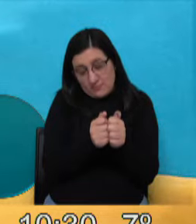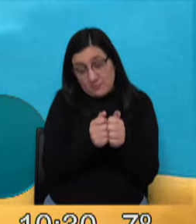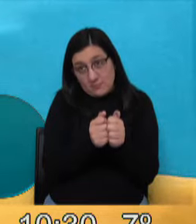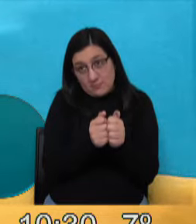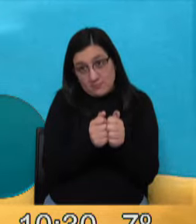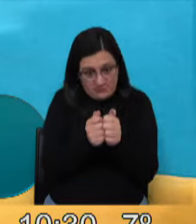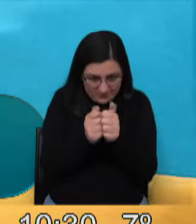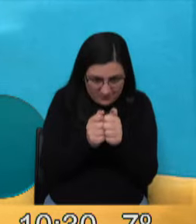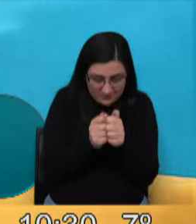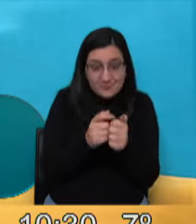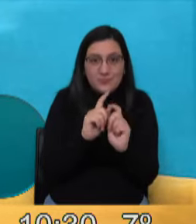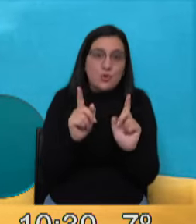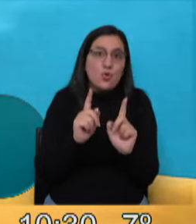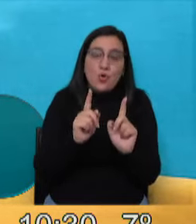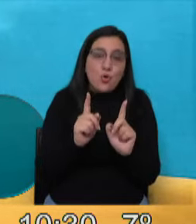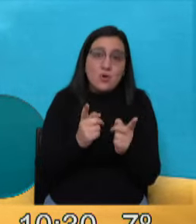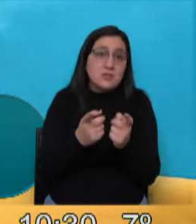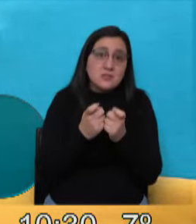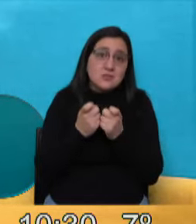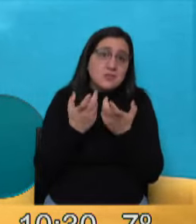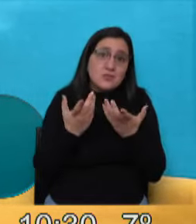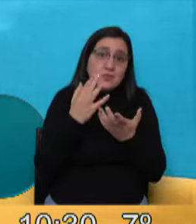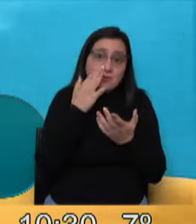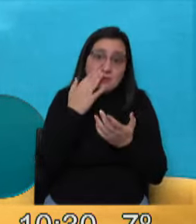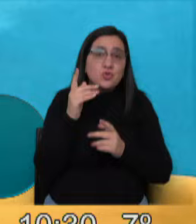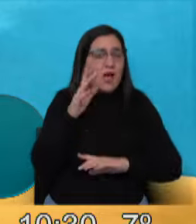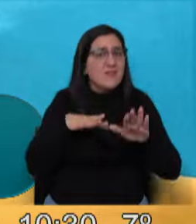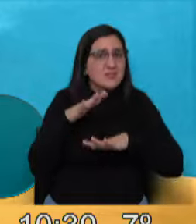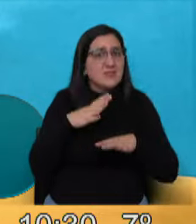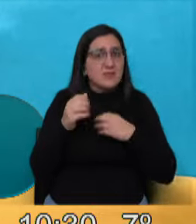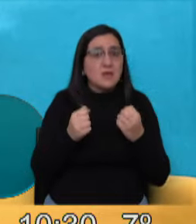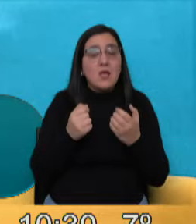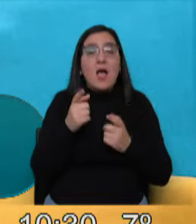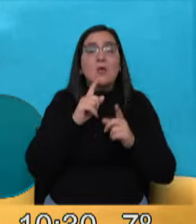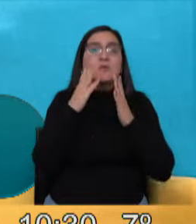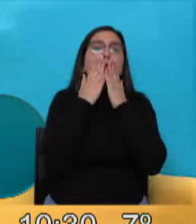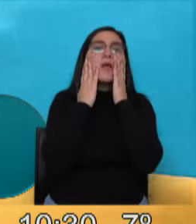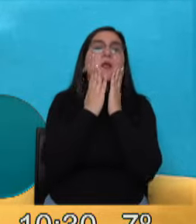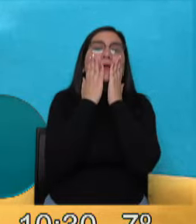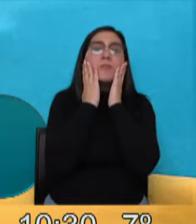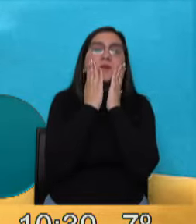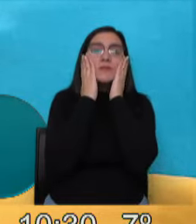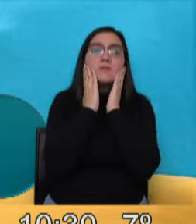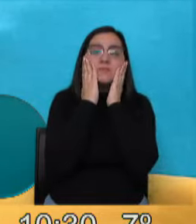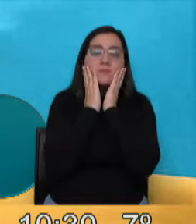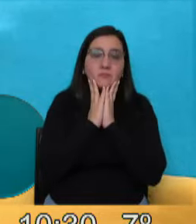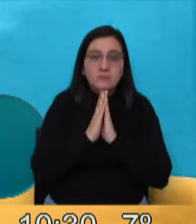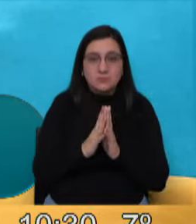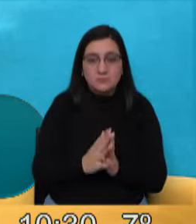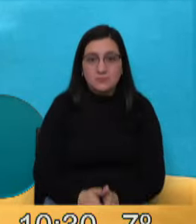¿tá? Acá me pongo a muchos colegas que a veces me peleo con ellos, cremas hidratantes, así que cosmetólogos,